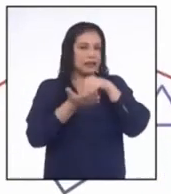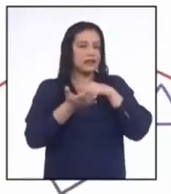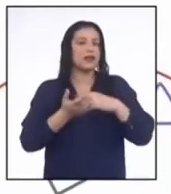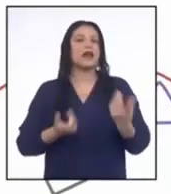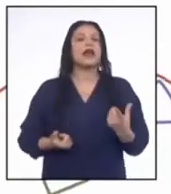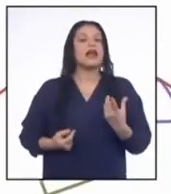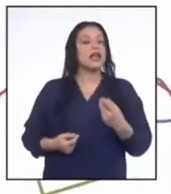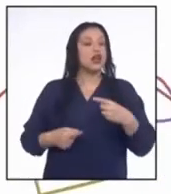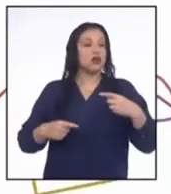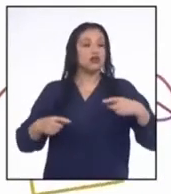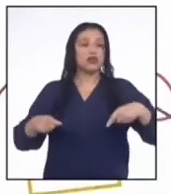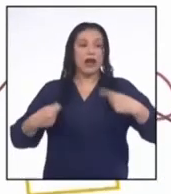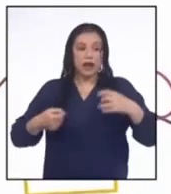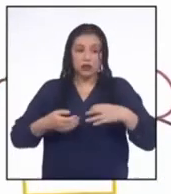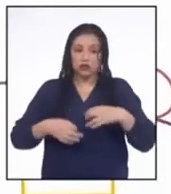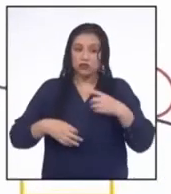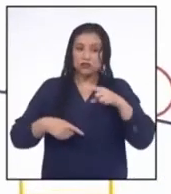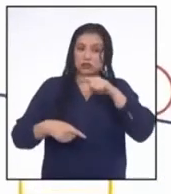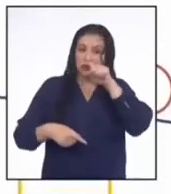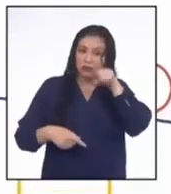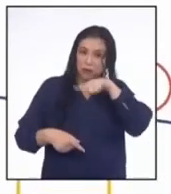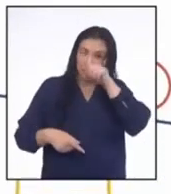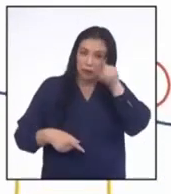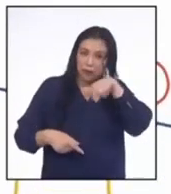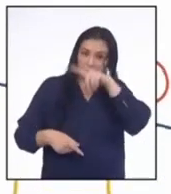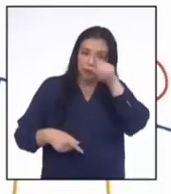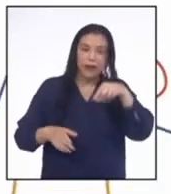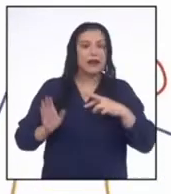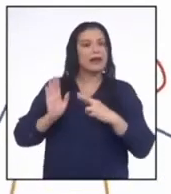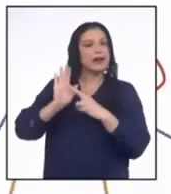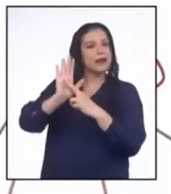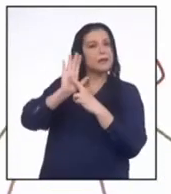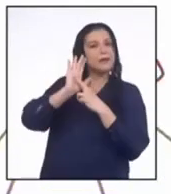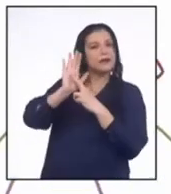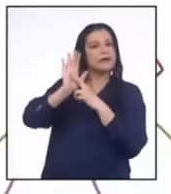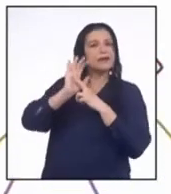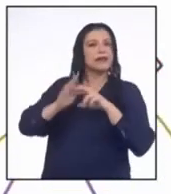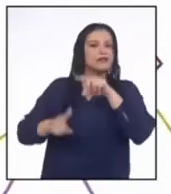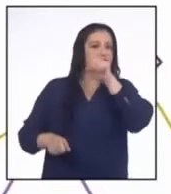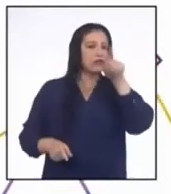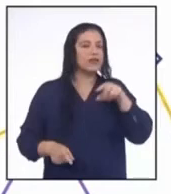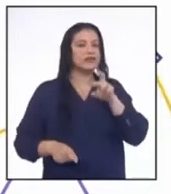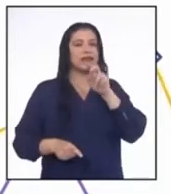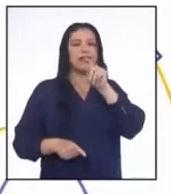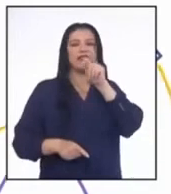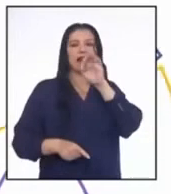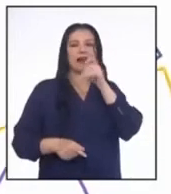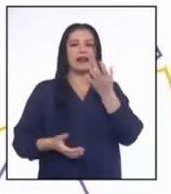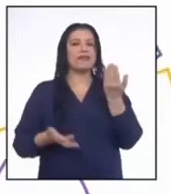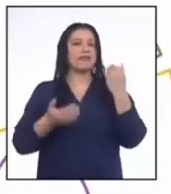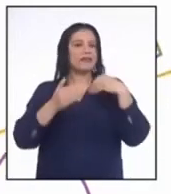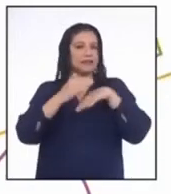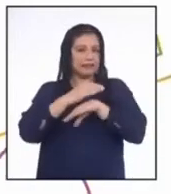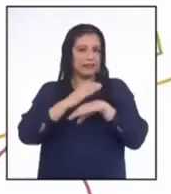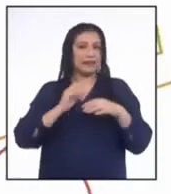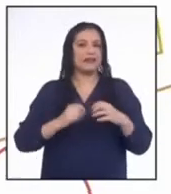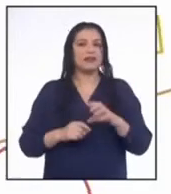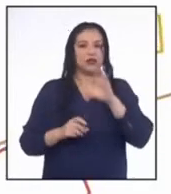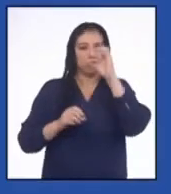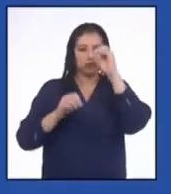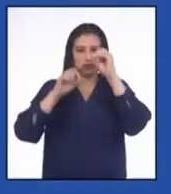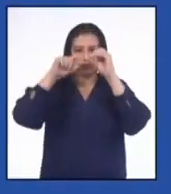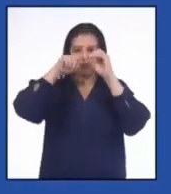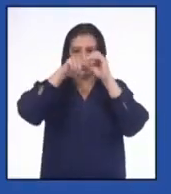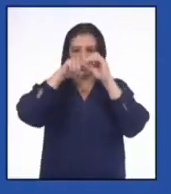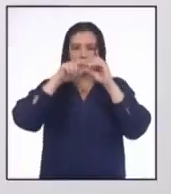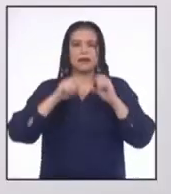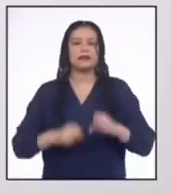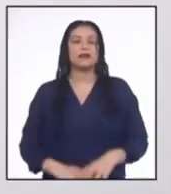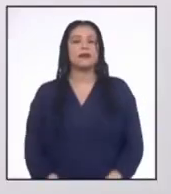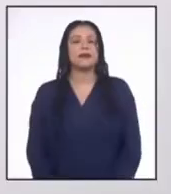Los aros de bordar, que representan a las circunferencias tangentes interiores.